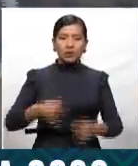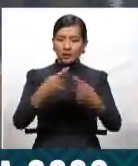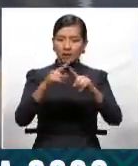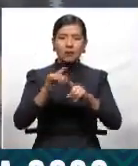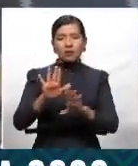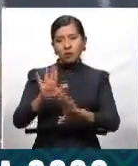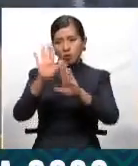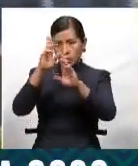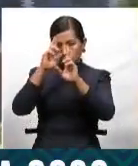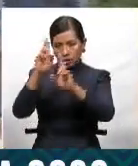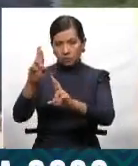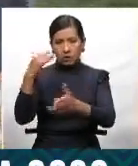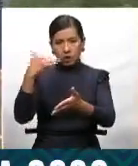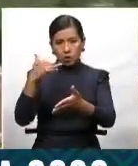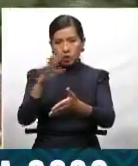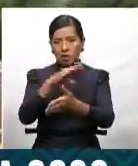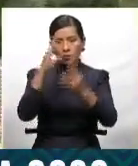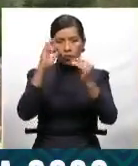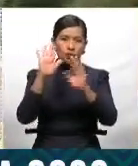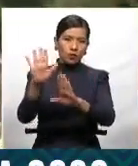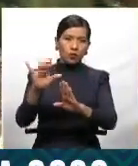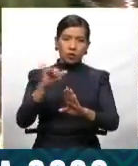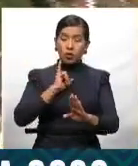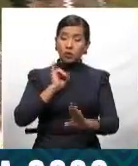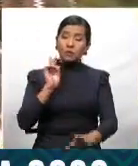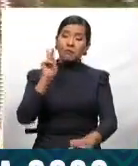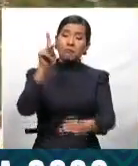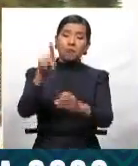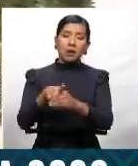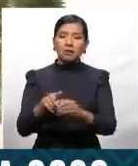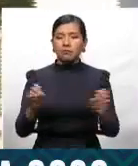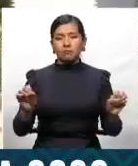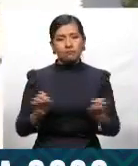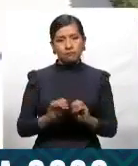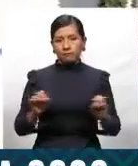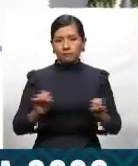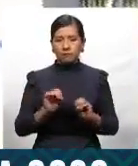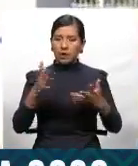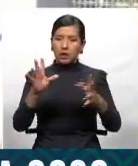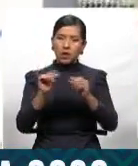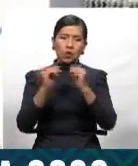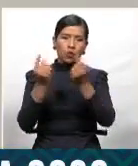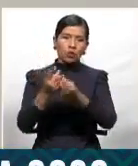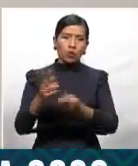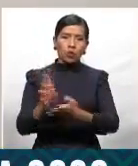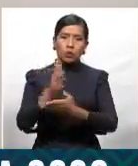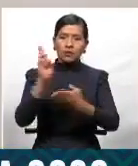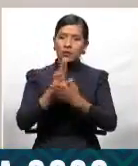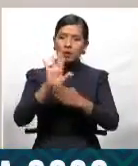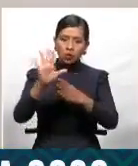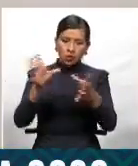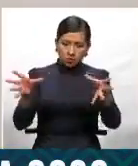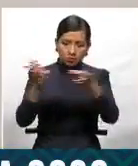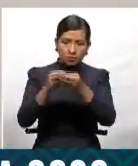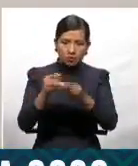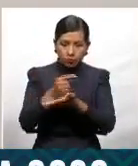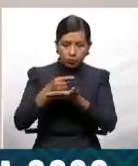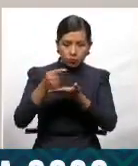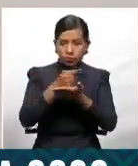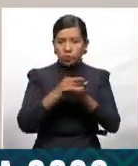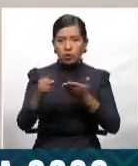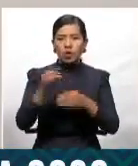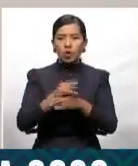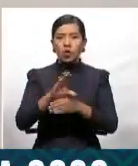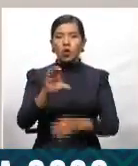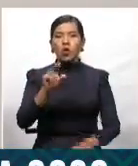y docentes. Yo no le puedo decir porque yo ya no formo parte del ilustre Consejo Universitario. Las decisiones se toman con